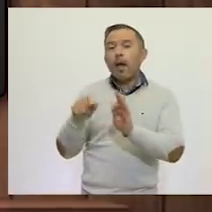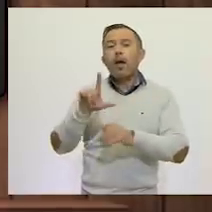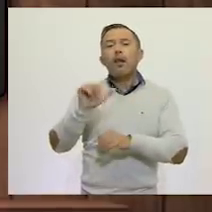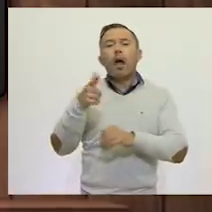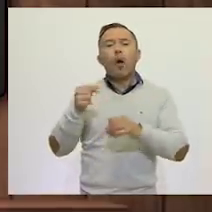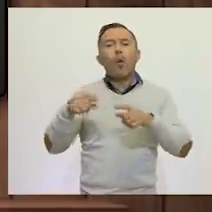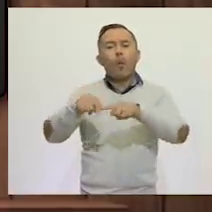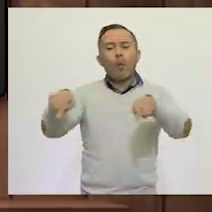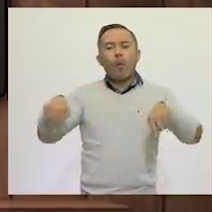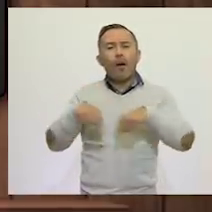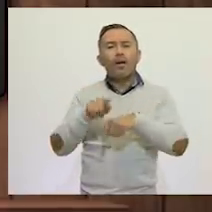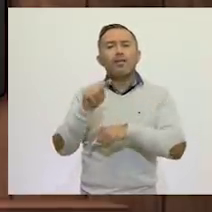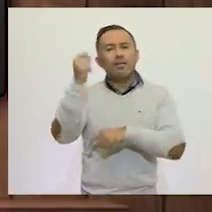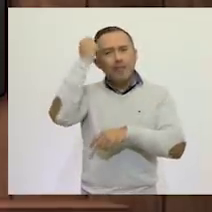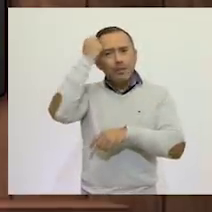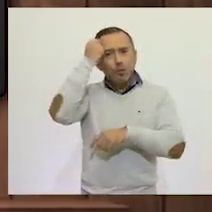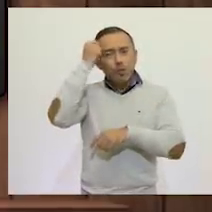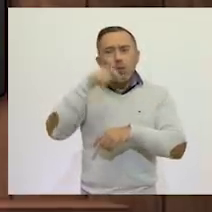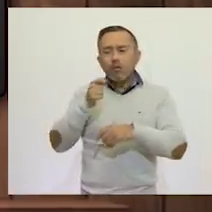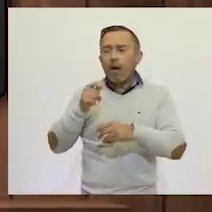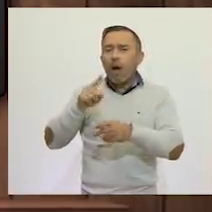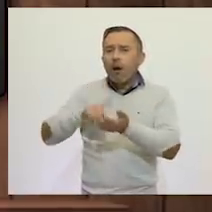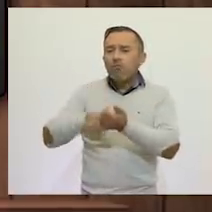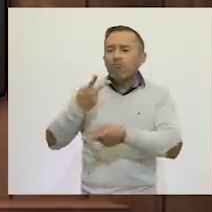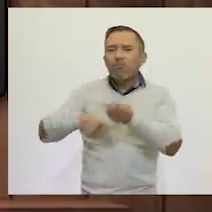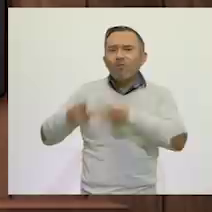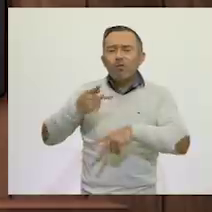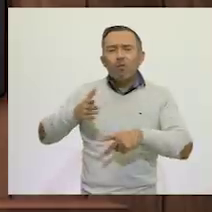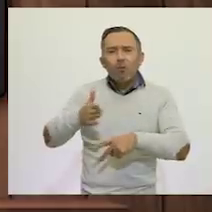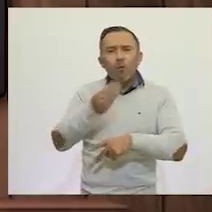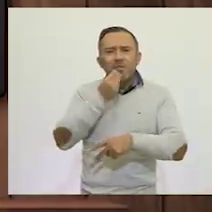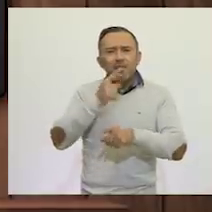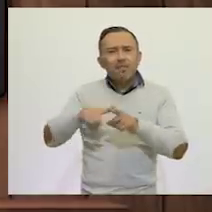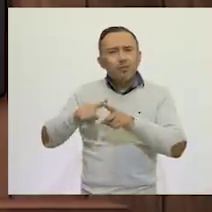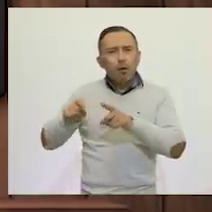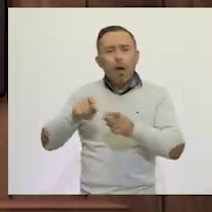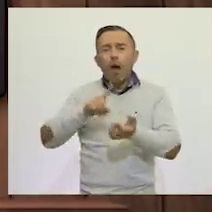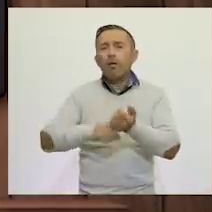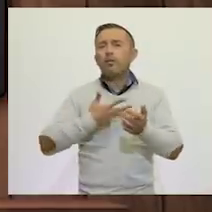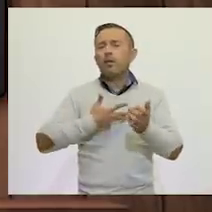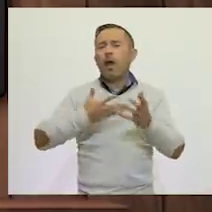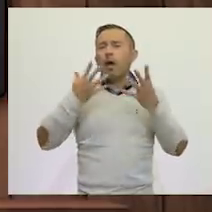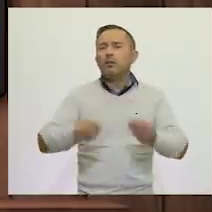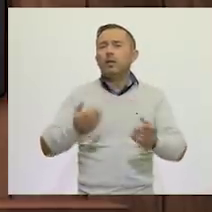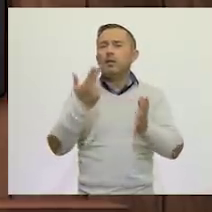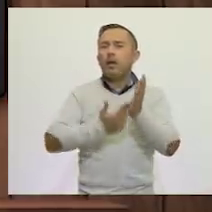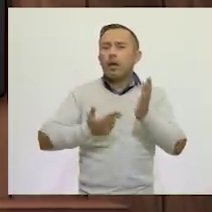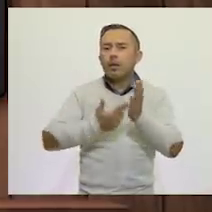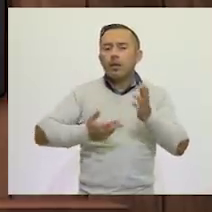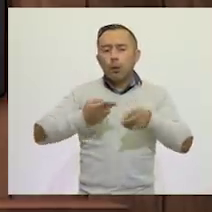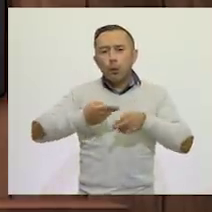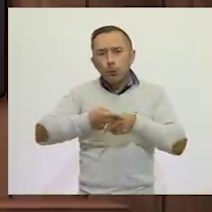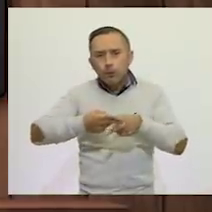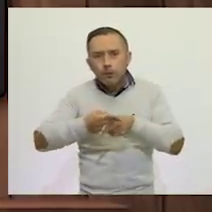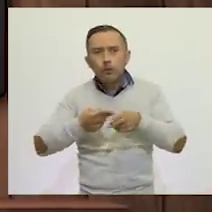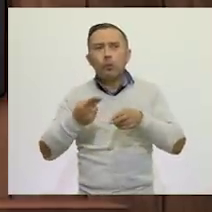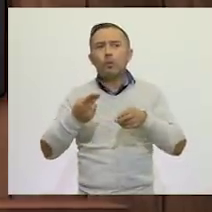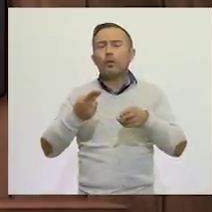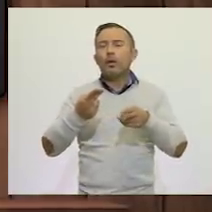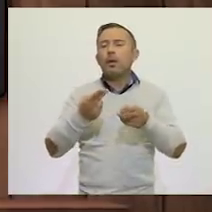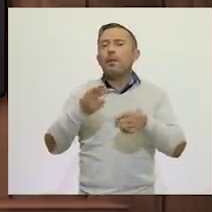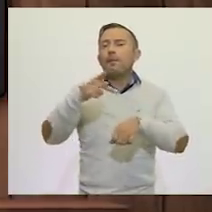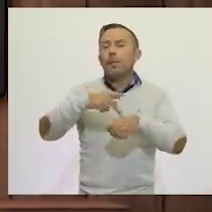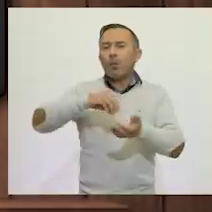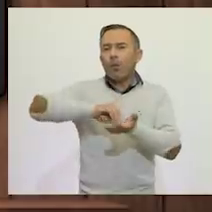gran cantidad de recursos naturales. Teotihuacán estaba repleta de talleres donde se elaboraban cuchillos, puntas de obsidiana,